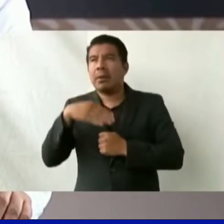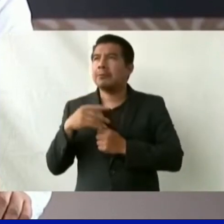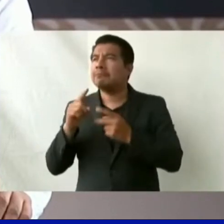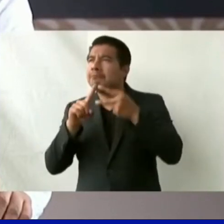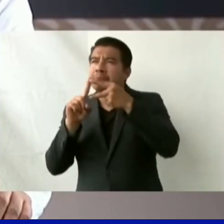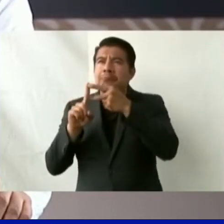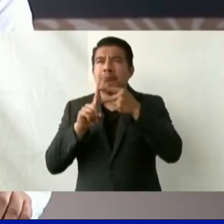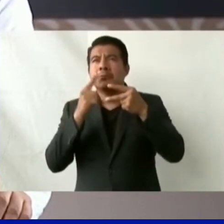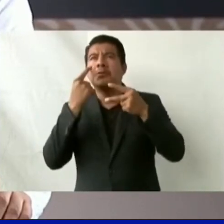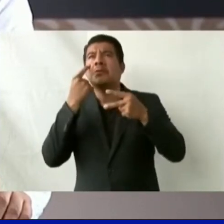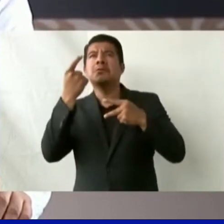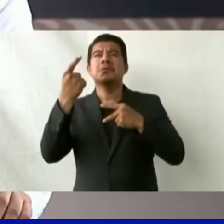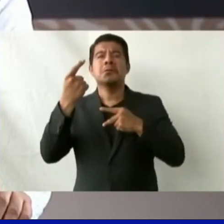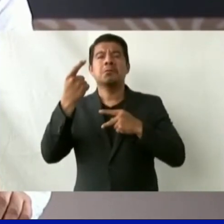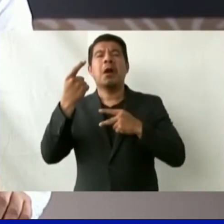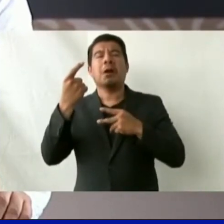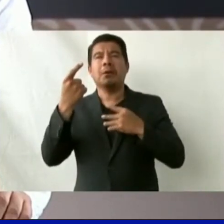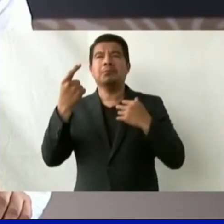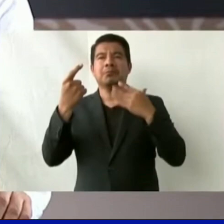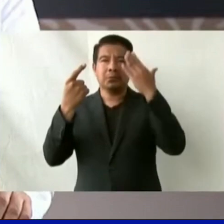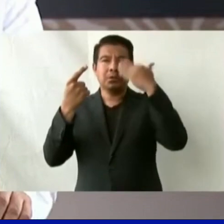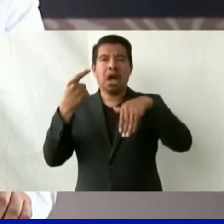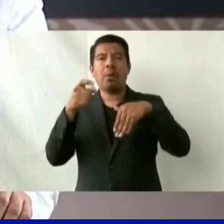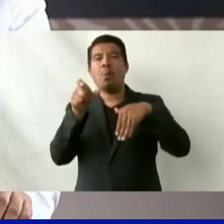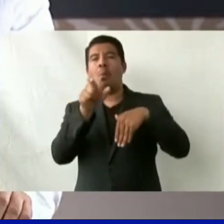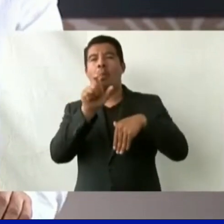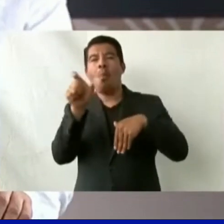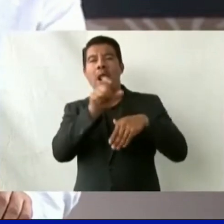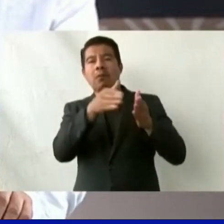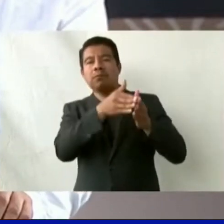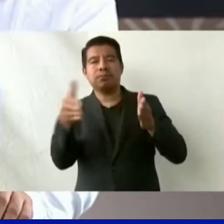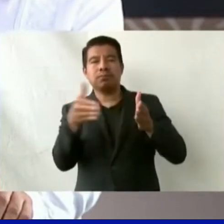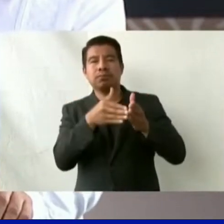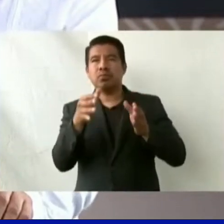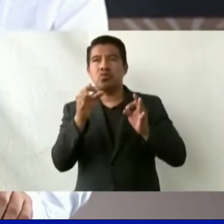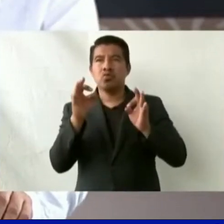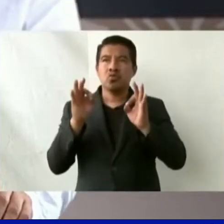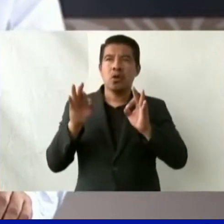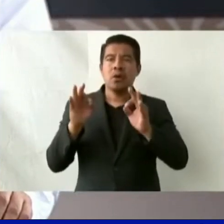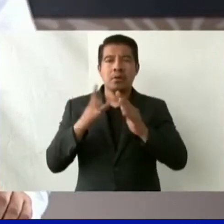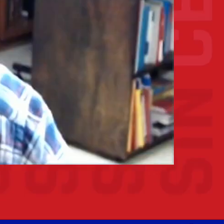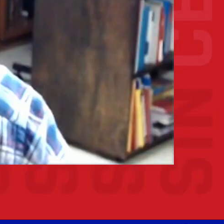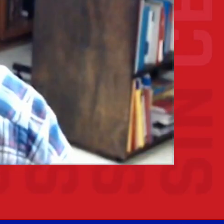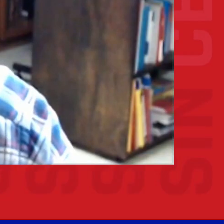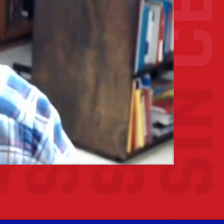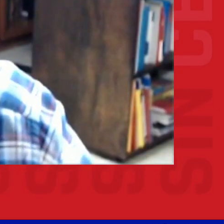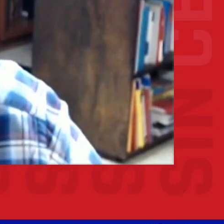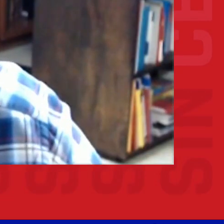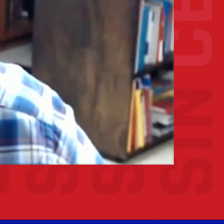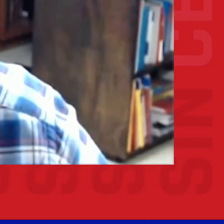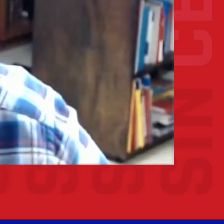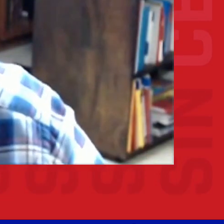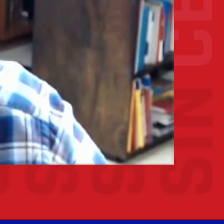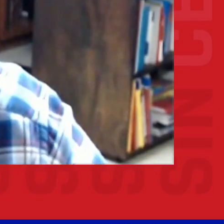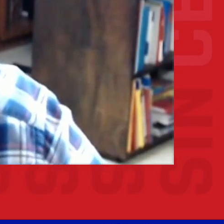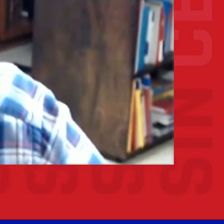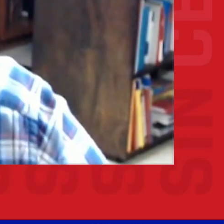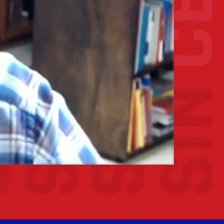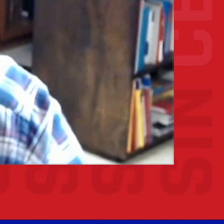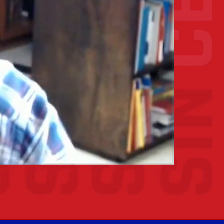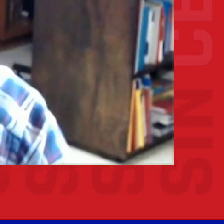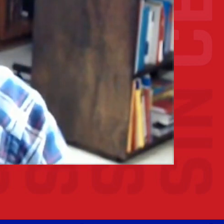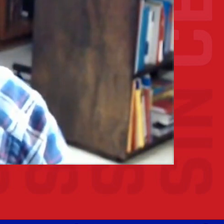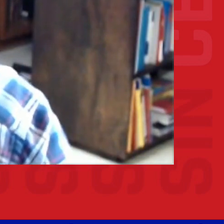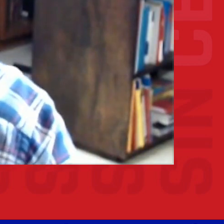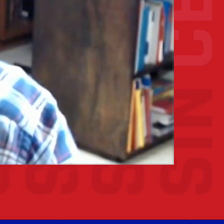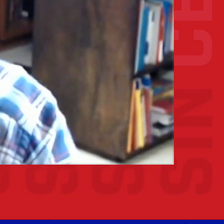programas sociales que no tengan que ver con violencia, ni tengan que ver con combate al crimen organizado,